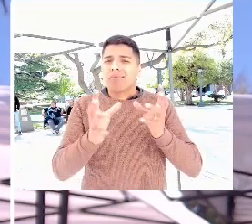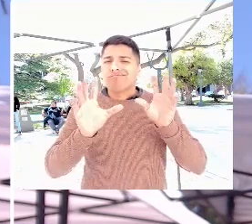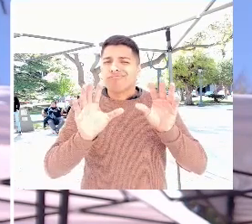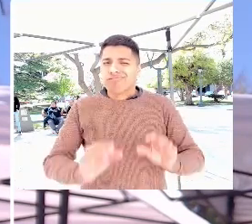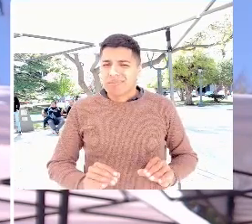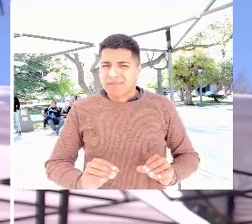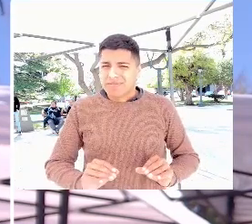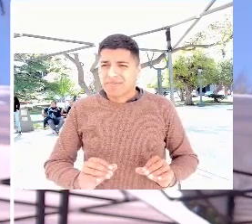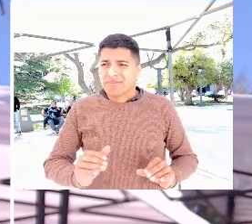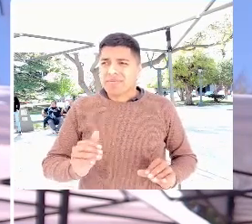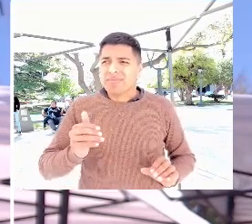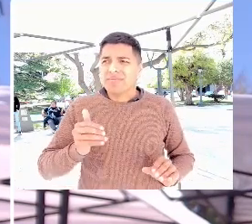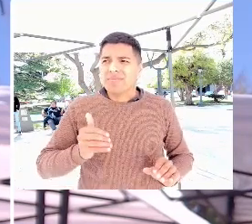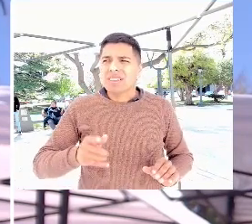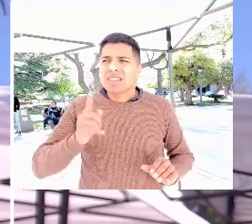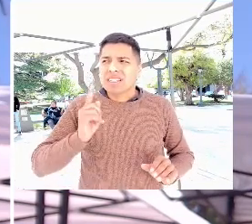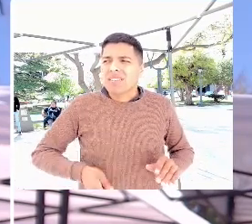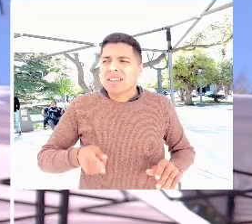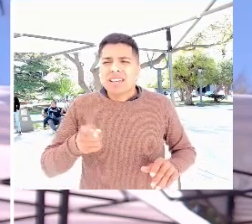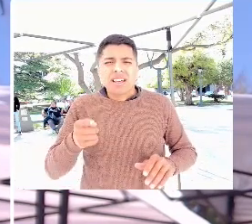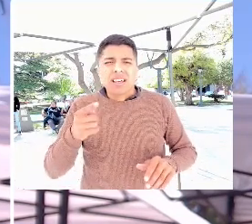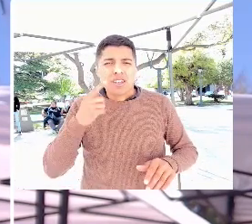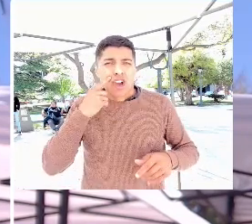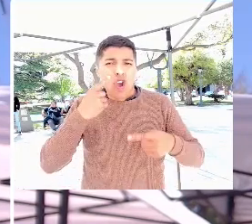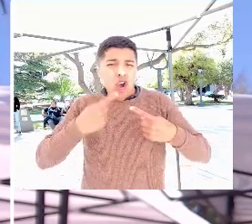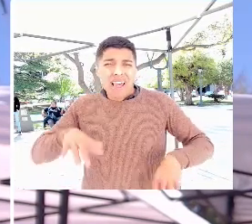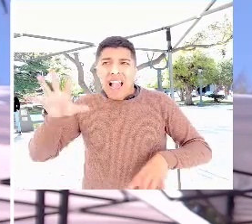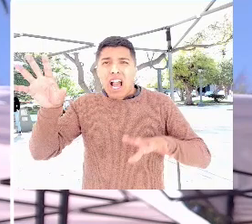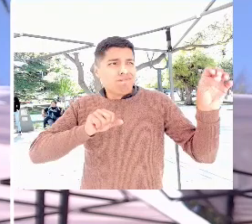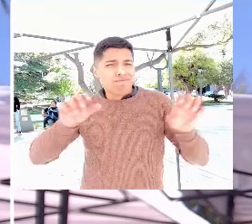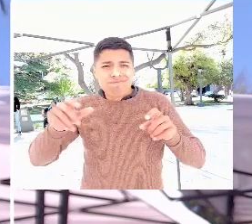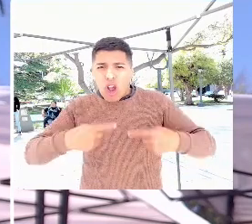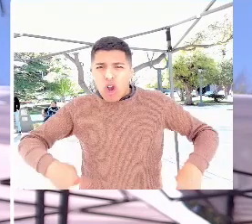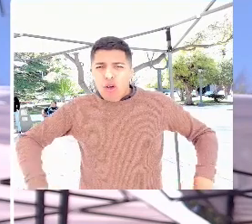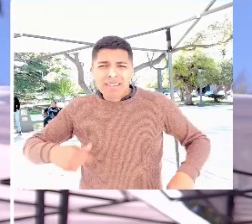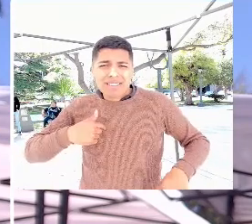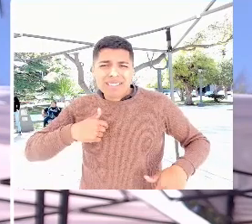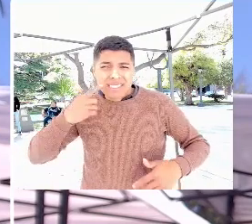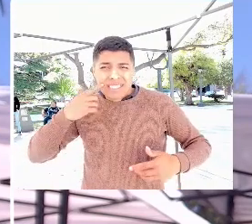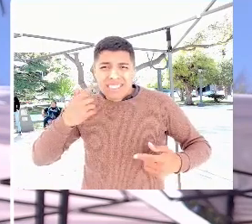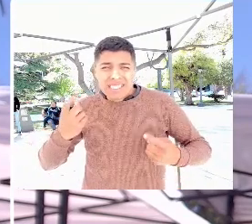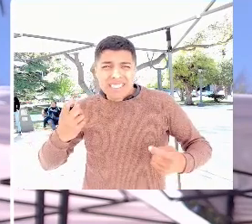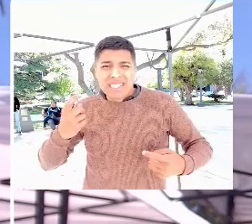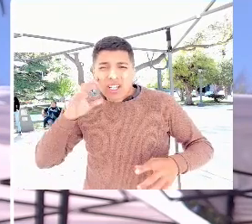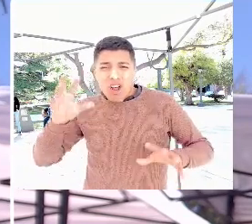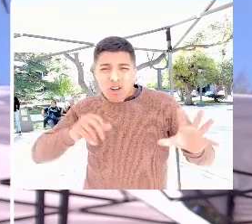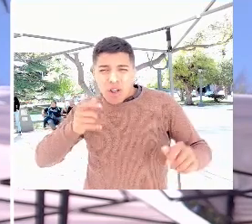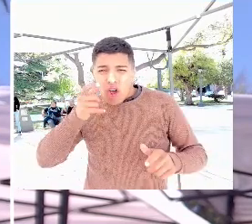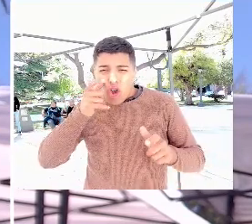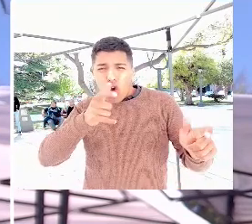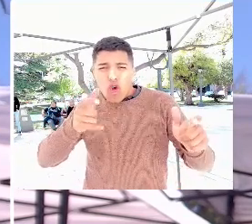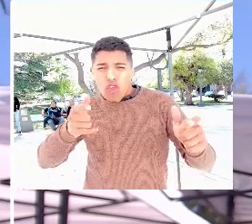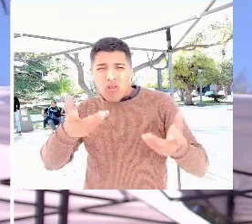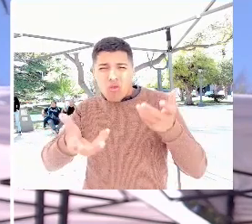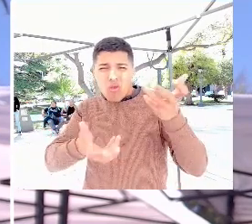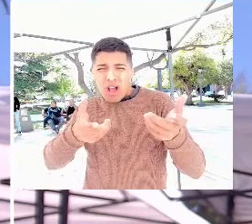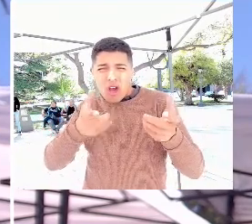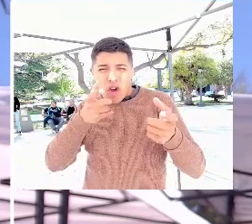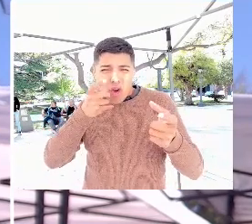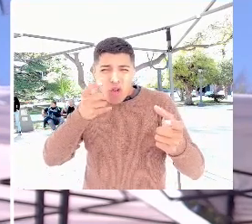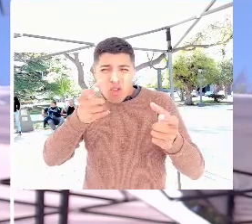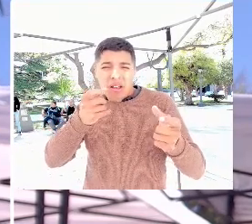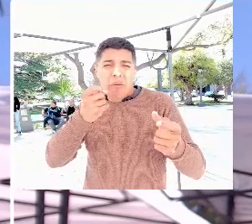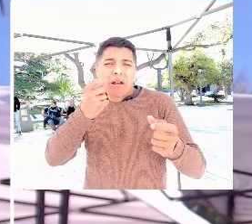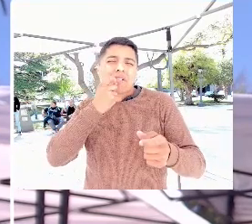que lograron entre medio conseguir recursos que necesitaban para poder hacer ese control del manejo del fuego, como fueron los dos